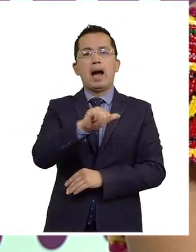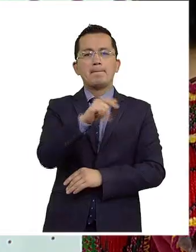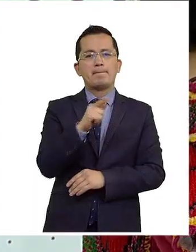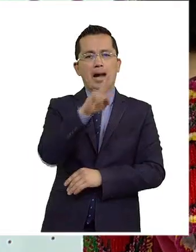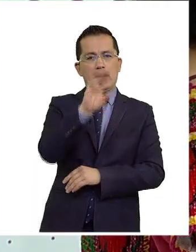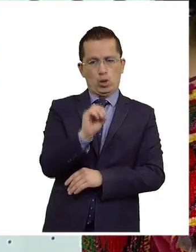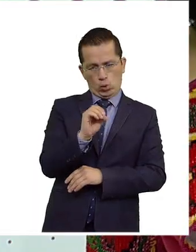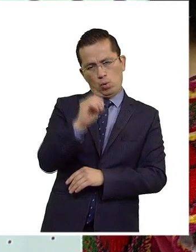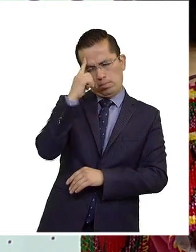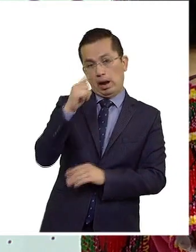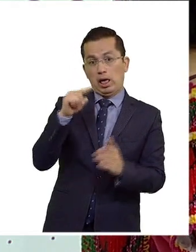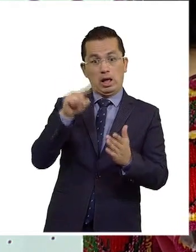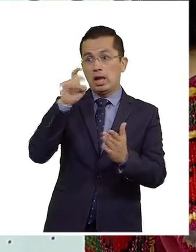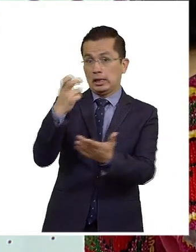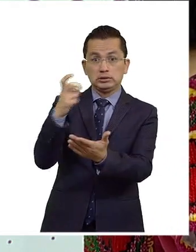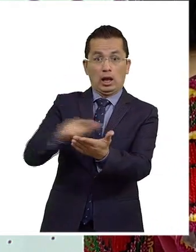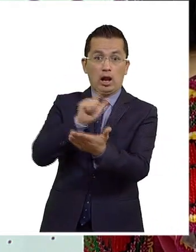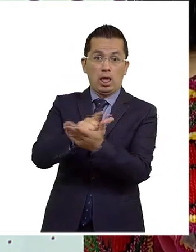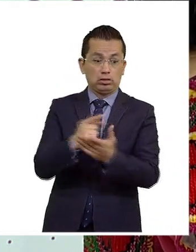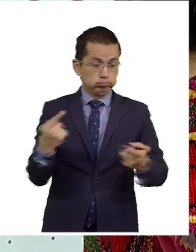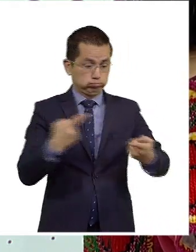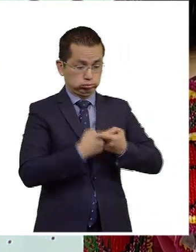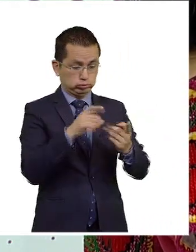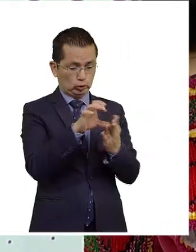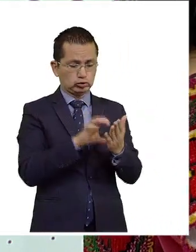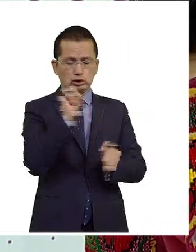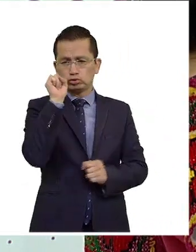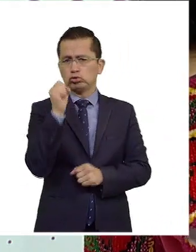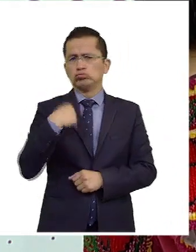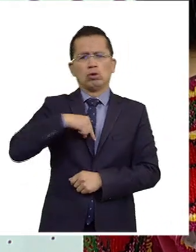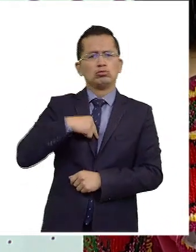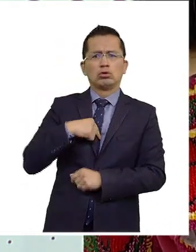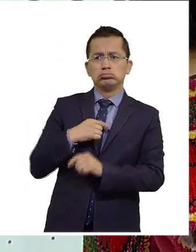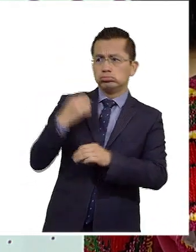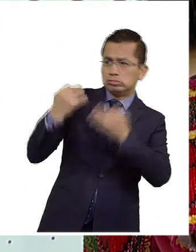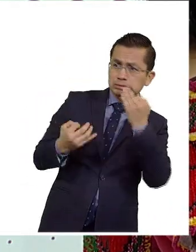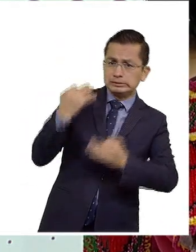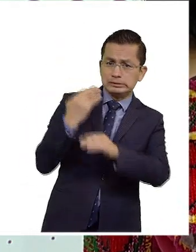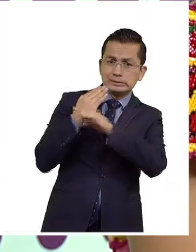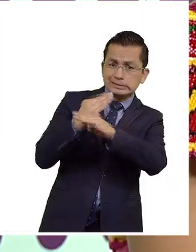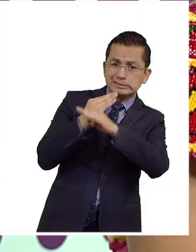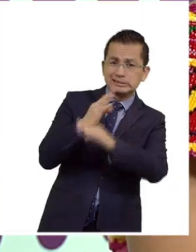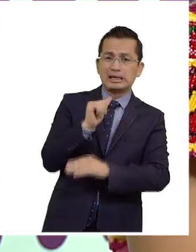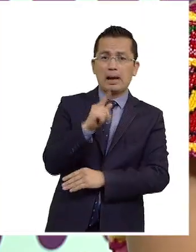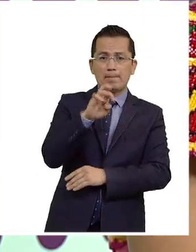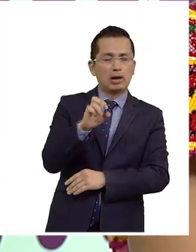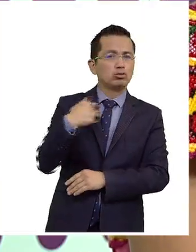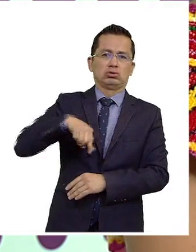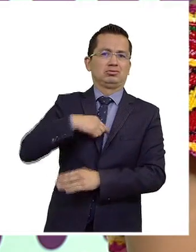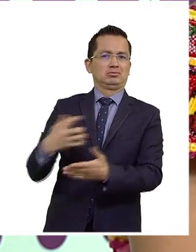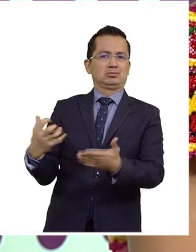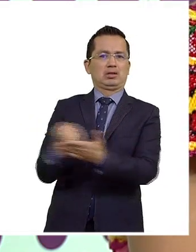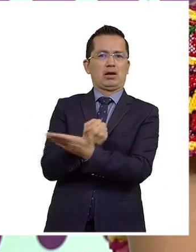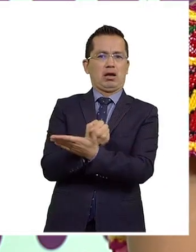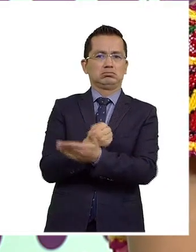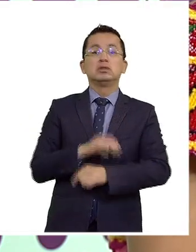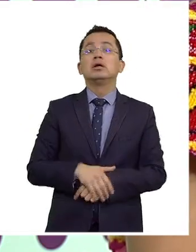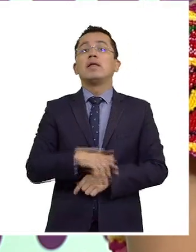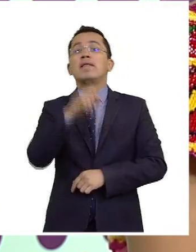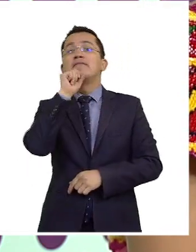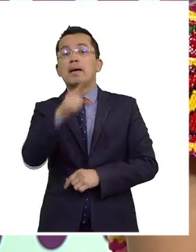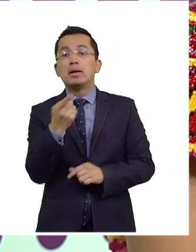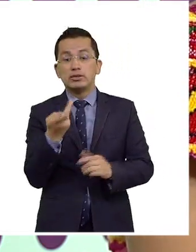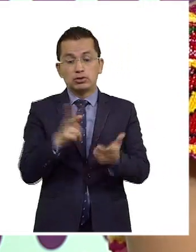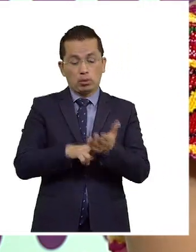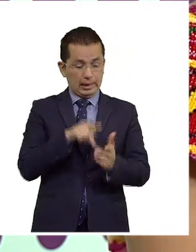Ganaron el amparo. Se ganó el amparo y durante ese proceso que estaba en el amparo se aprobó en el